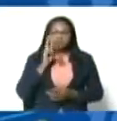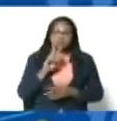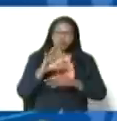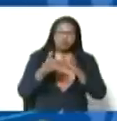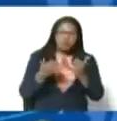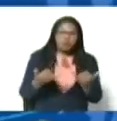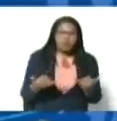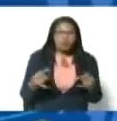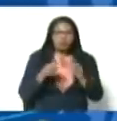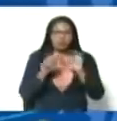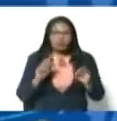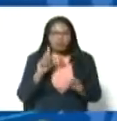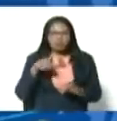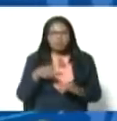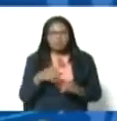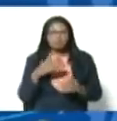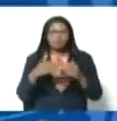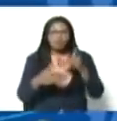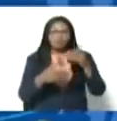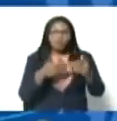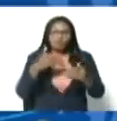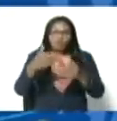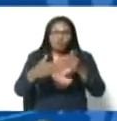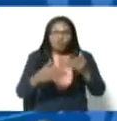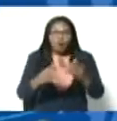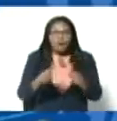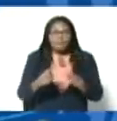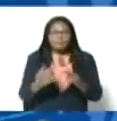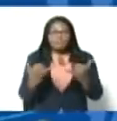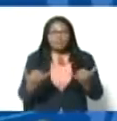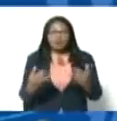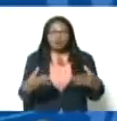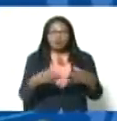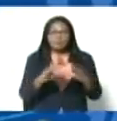elementos primarios que teníamos que avanzar, sobre todo en esta primera etapa donde